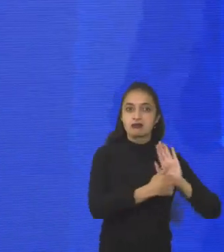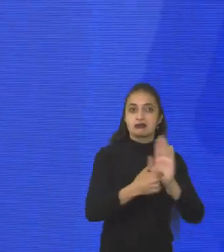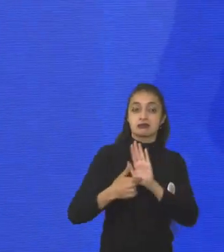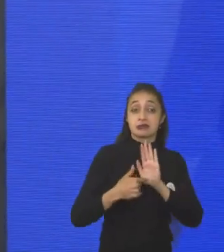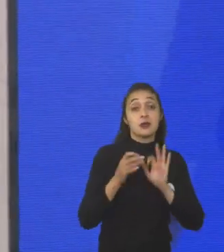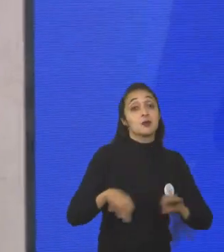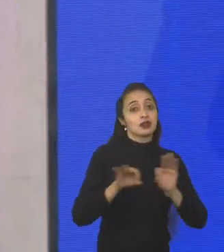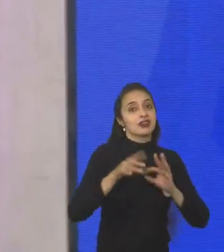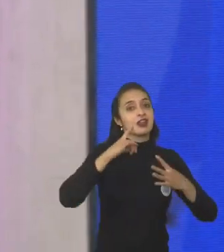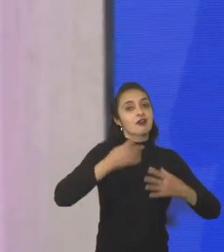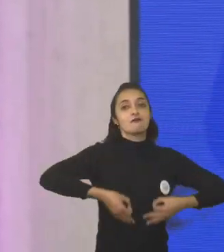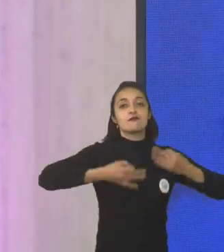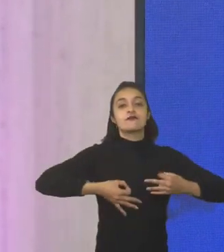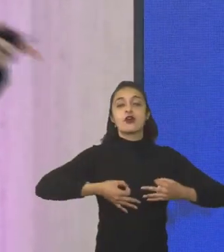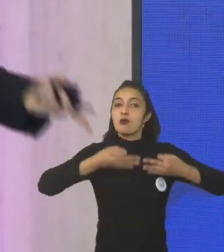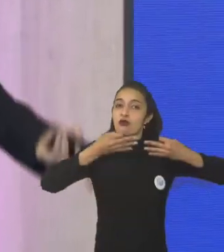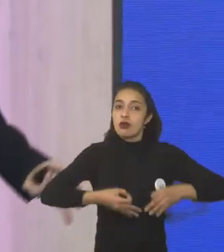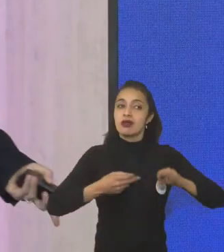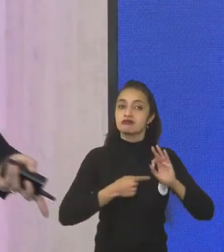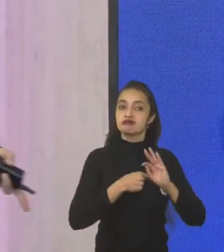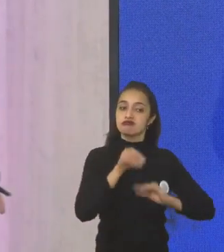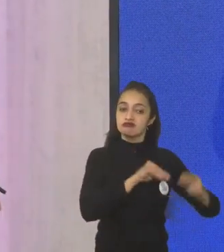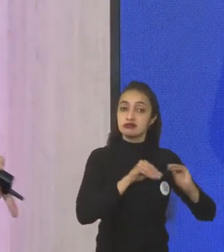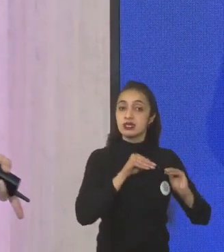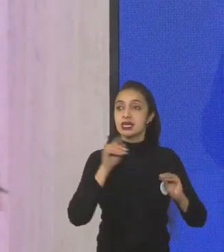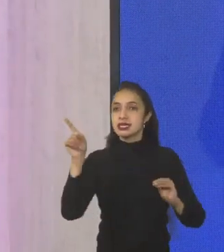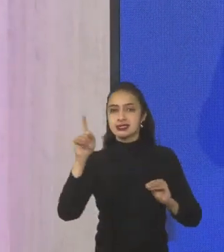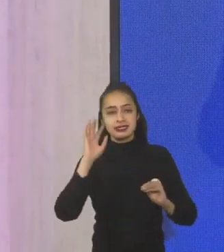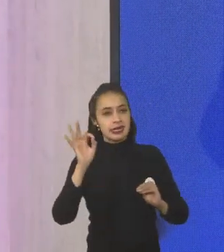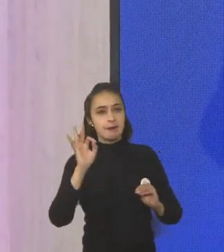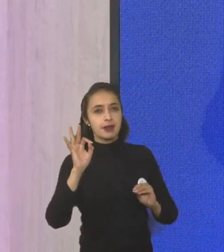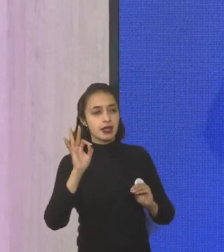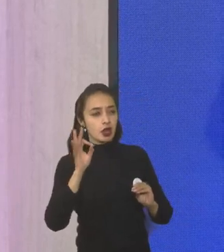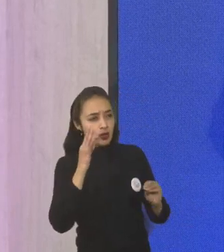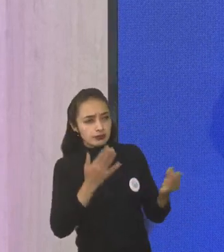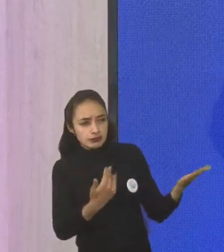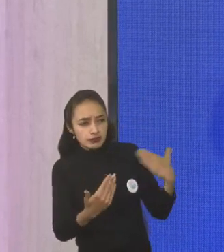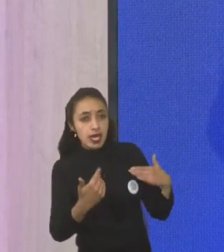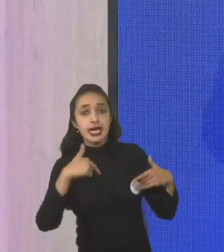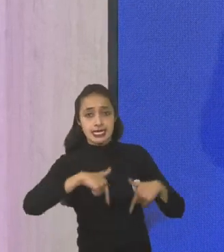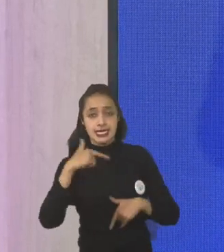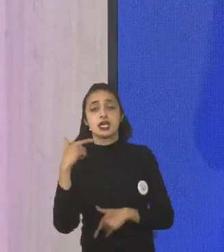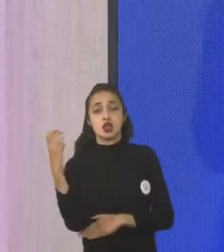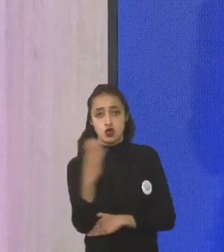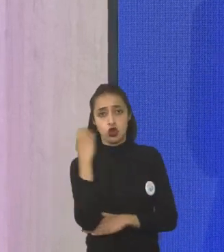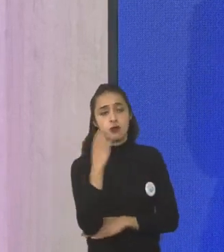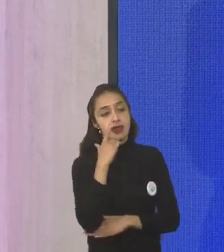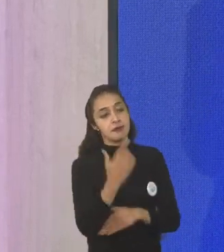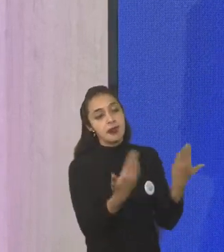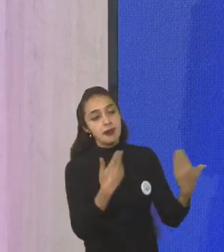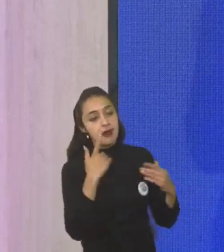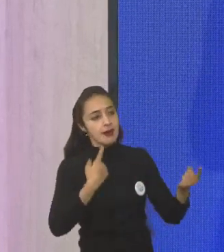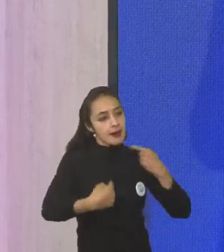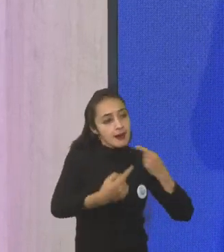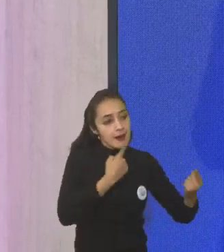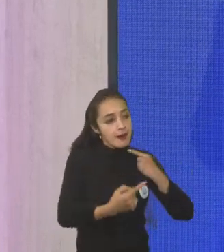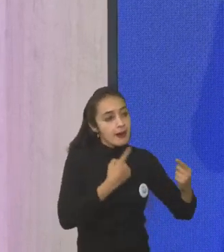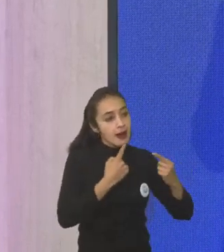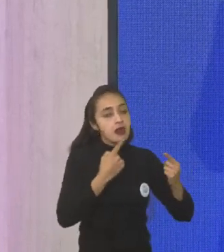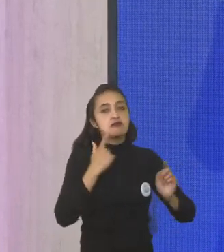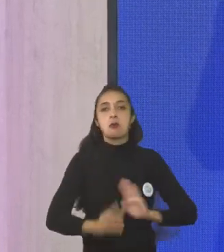hay que formalizarse. Ellos hacen unas series de ruedas de contenido aquí en Colombia, inclusive muchas las